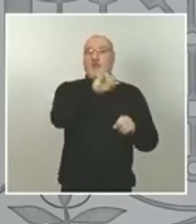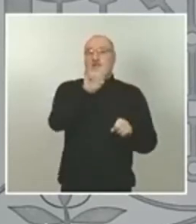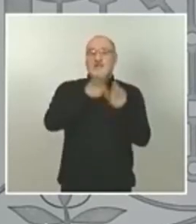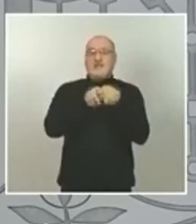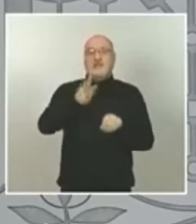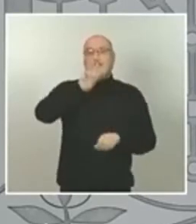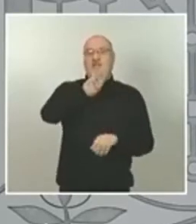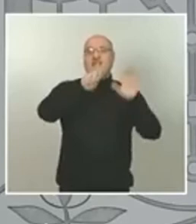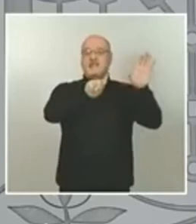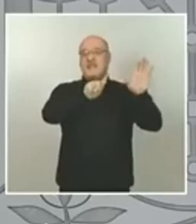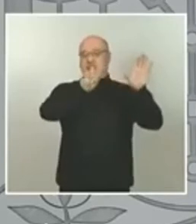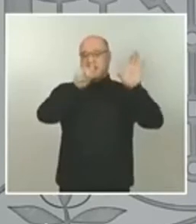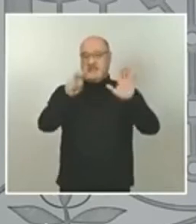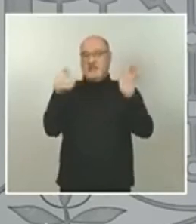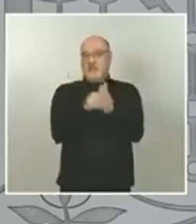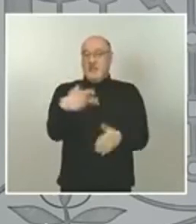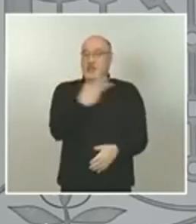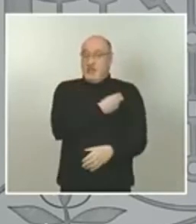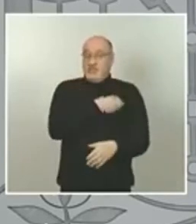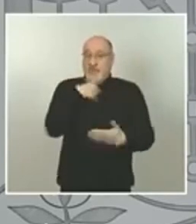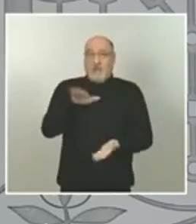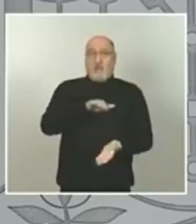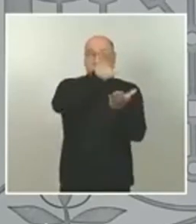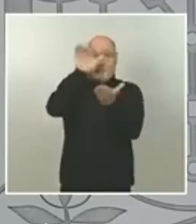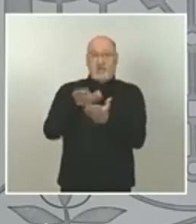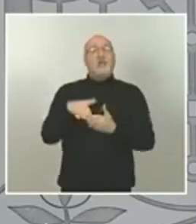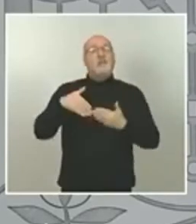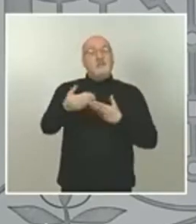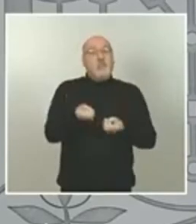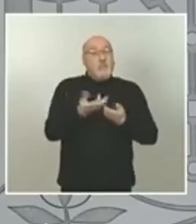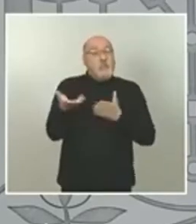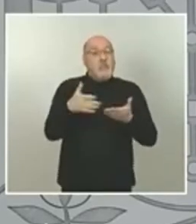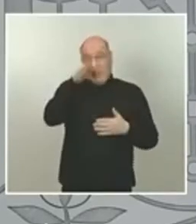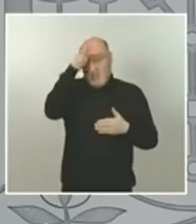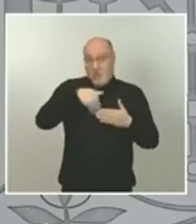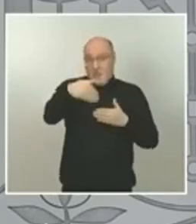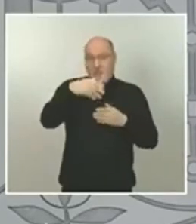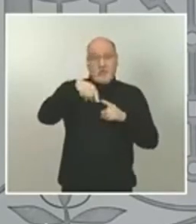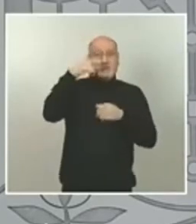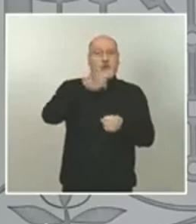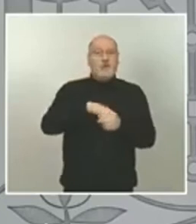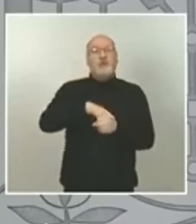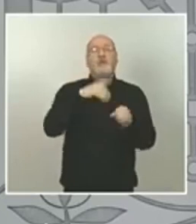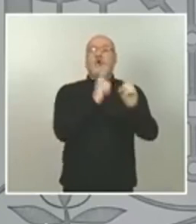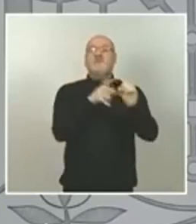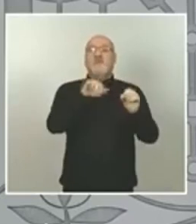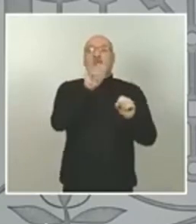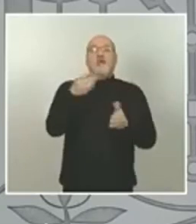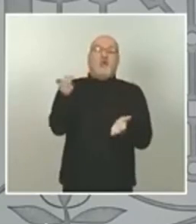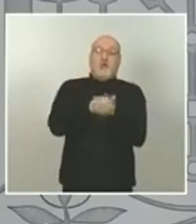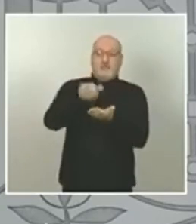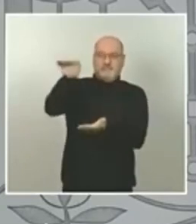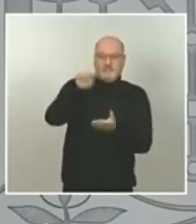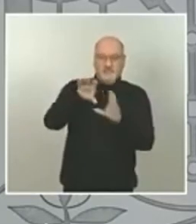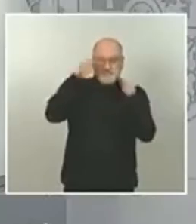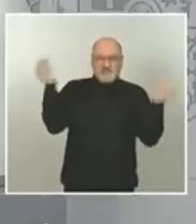367.000 dosis, y que estamos en condiciones de participarles, que en torno al domingo o lunes AstraZeneca realizará una nueva entrega,